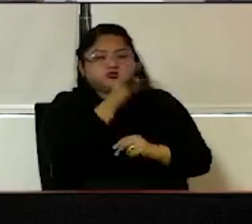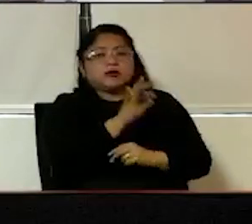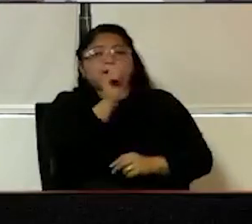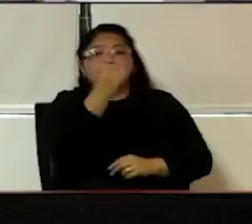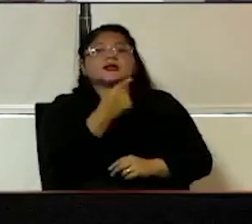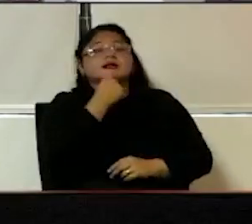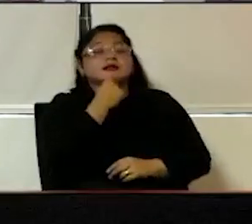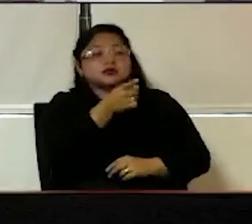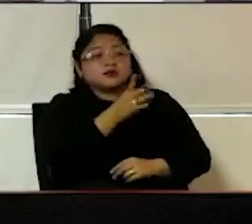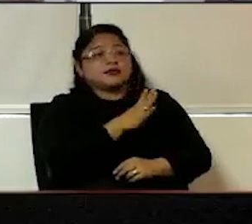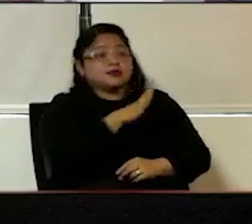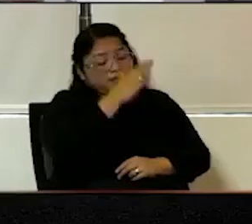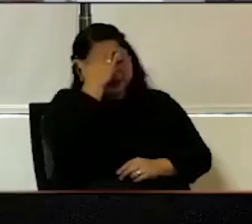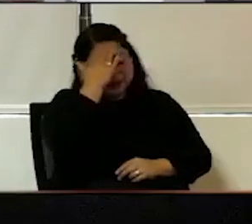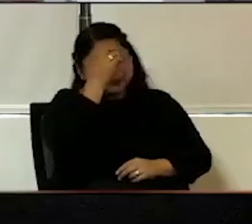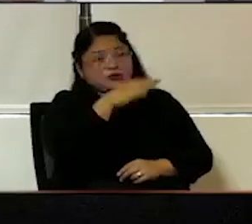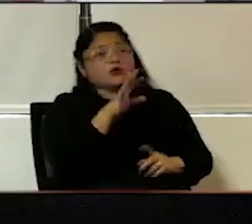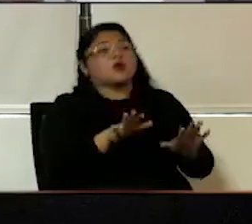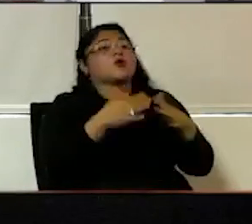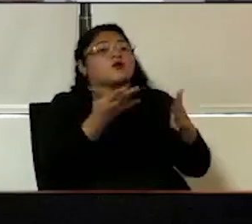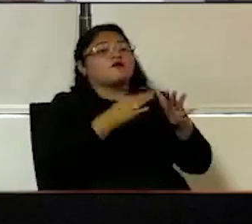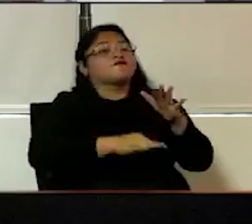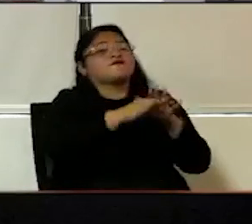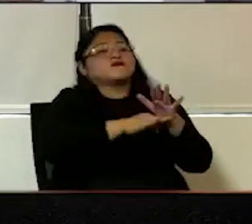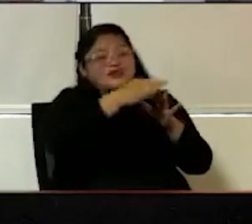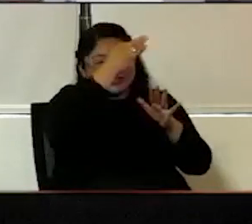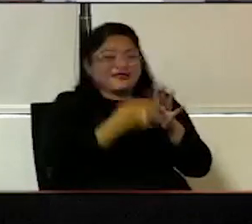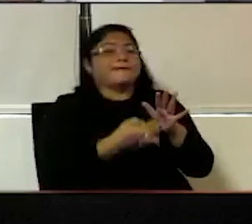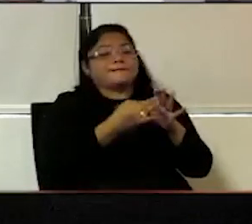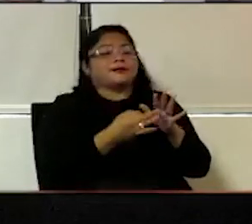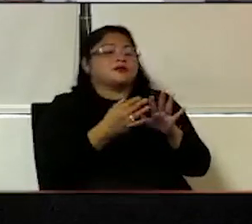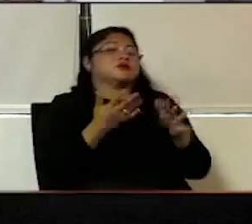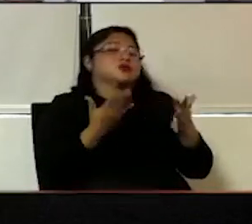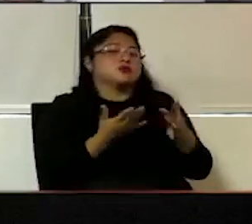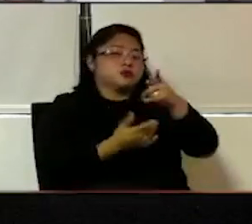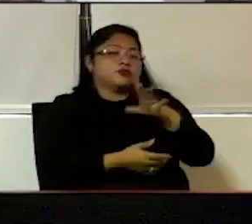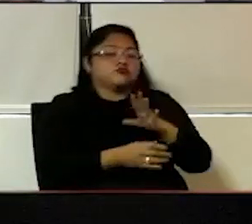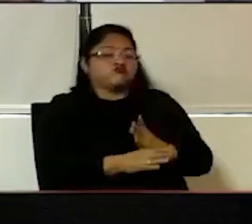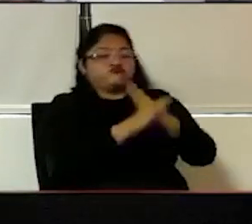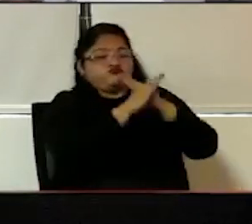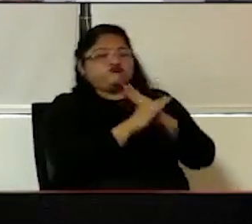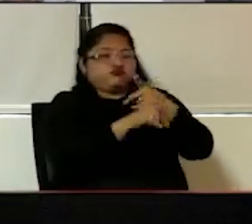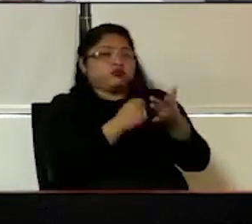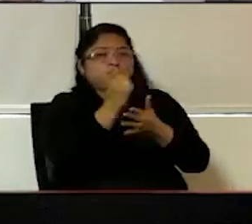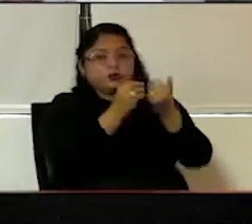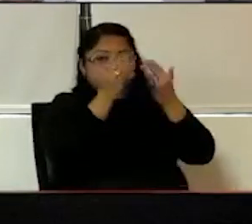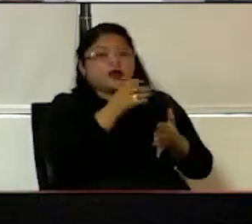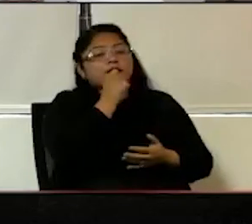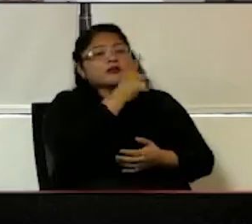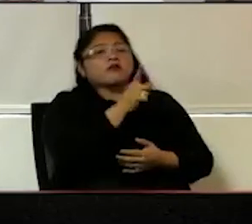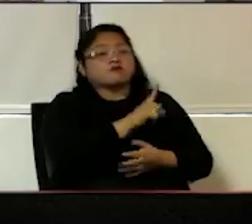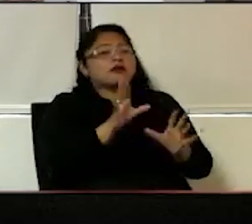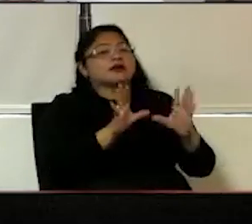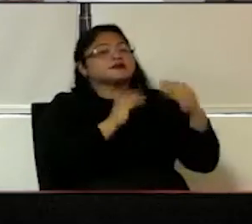vinculadas varias de las empresas del caso b410 han presentado 21 amparos ante tribunales 10 de los cuales han sido